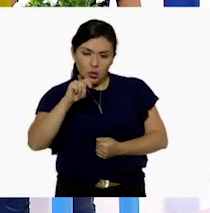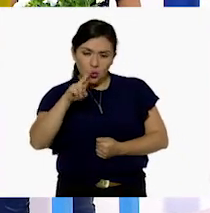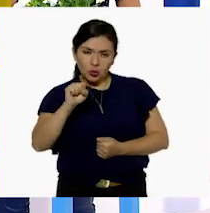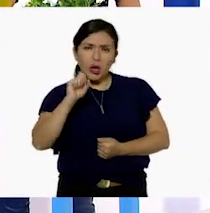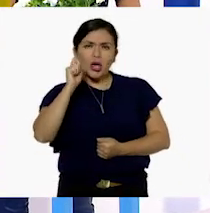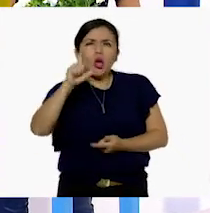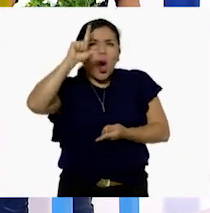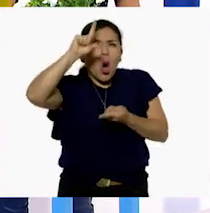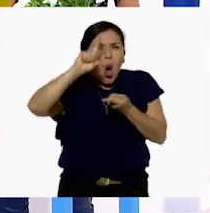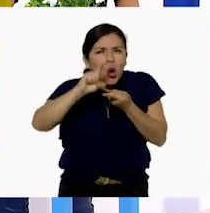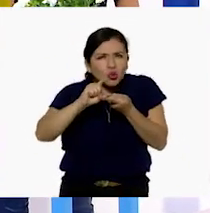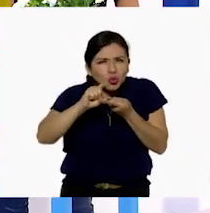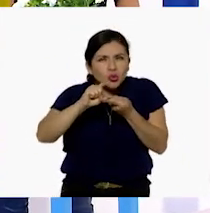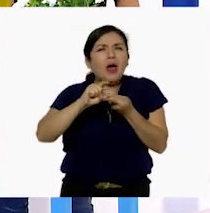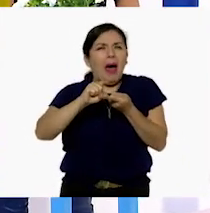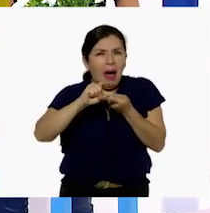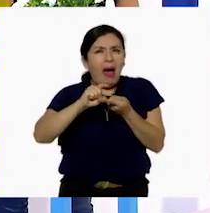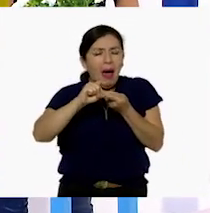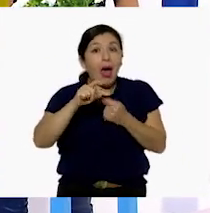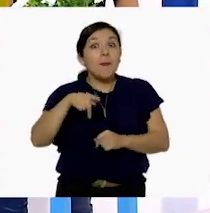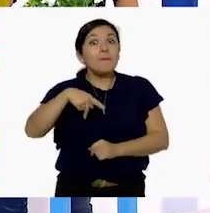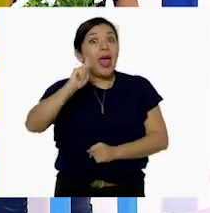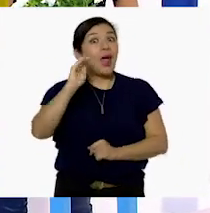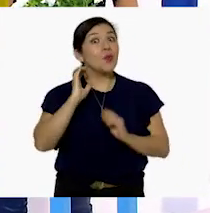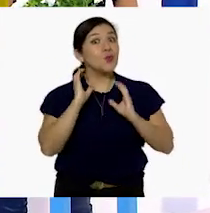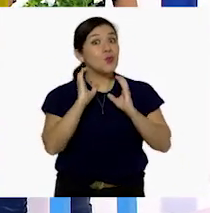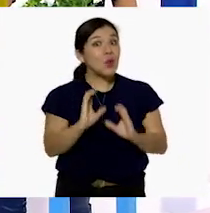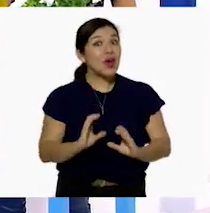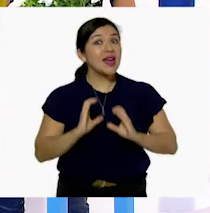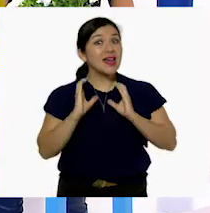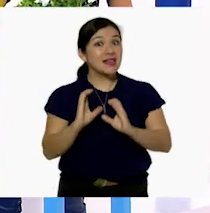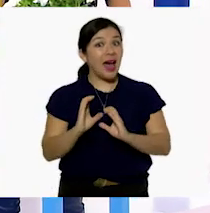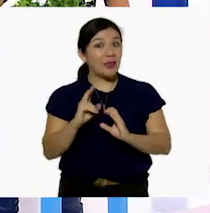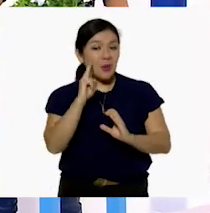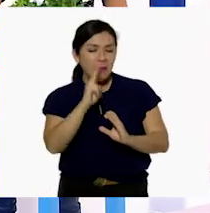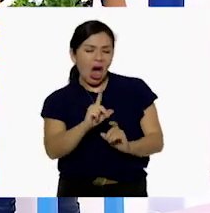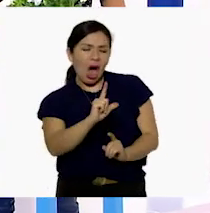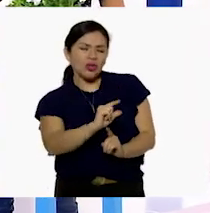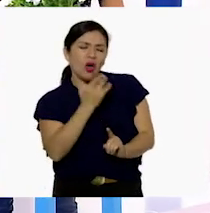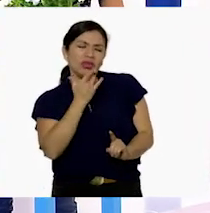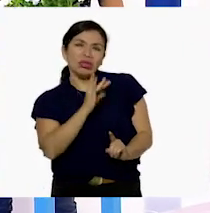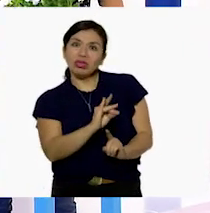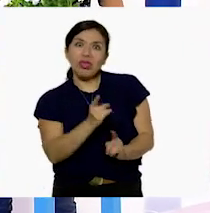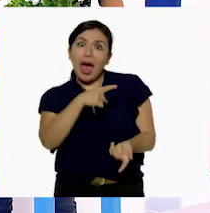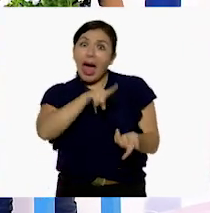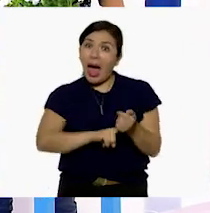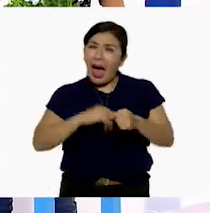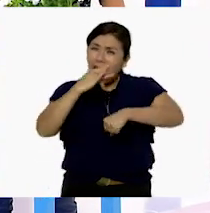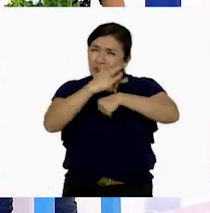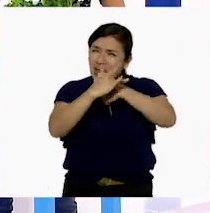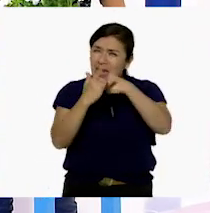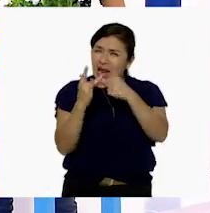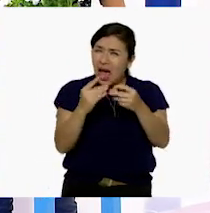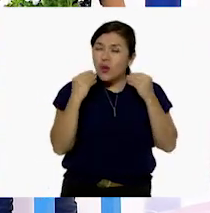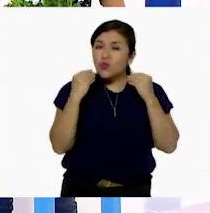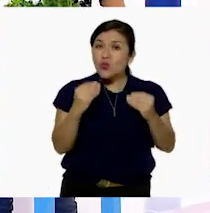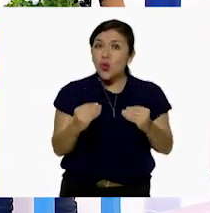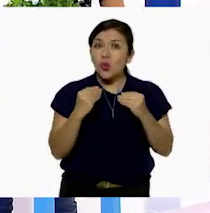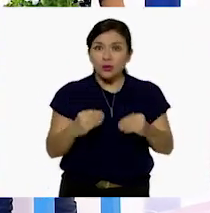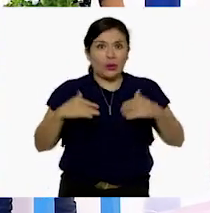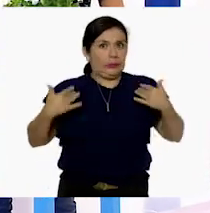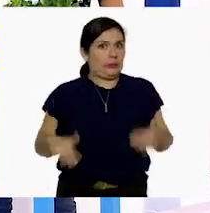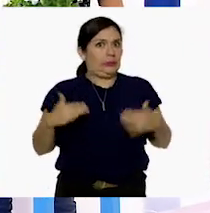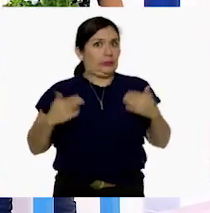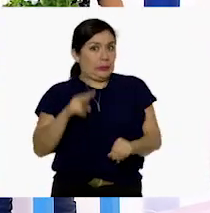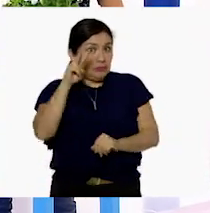muy chiquito. Pero aguas, ¿eh? Que el tamaño no los engañe porque está lleno de espinitas. Y la verdad,